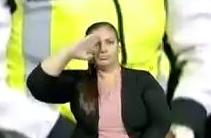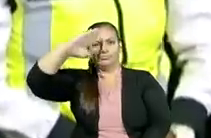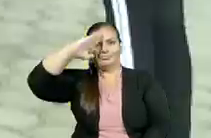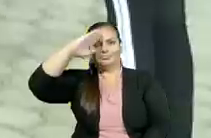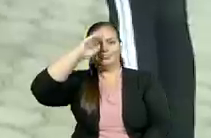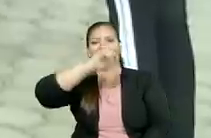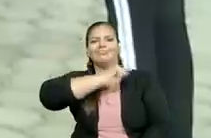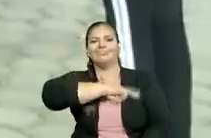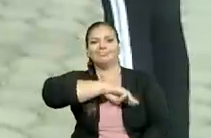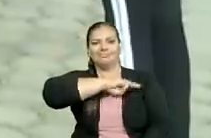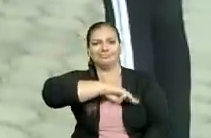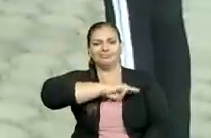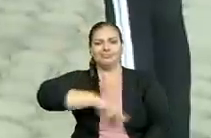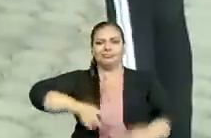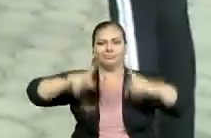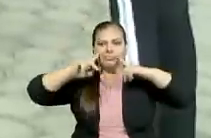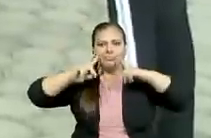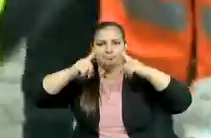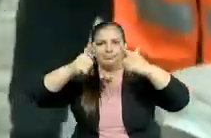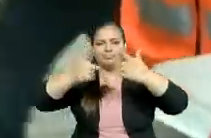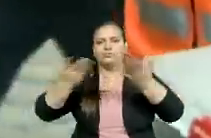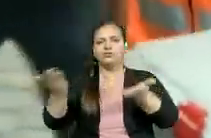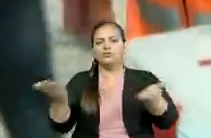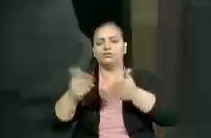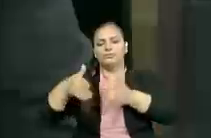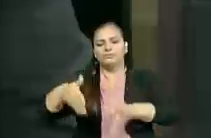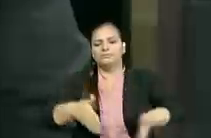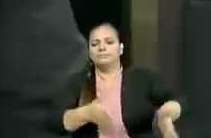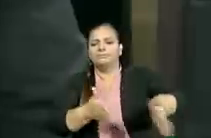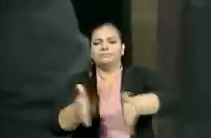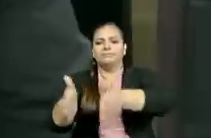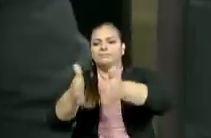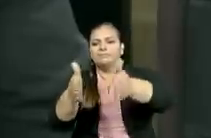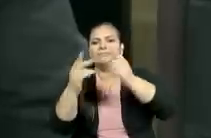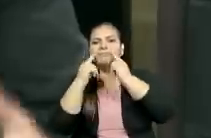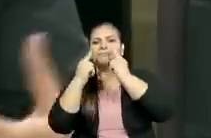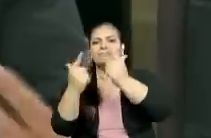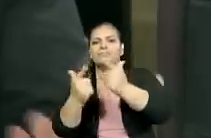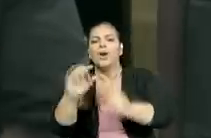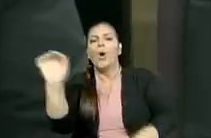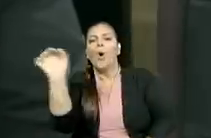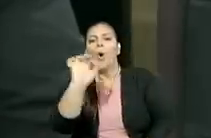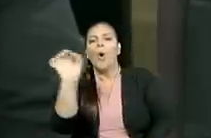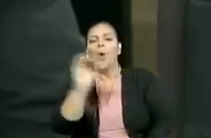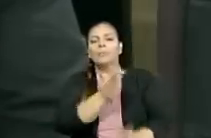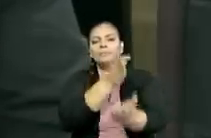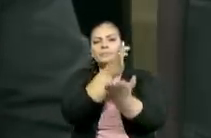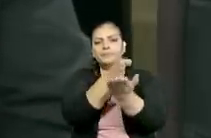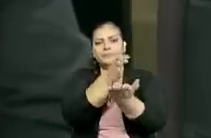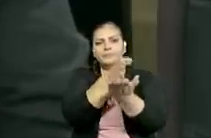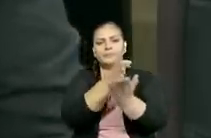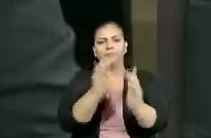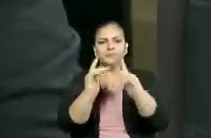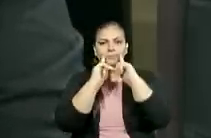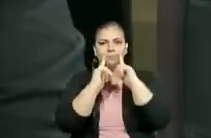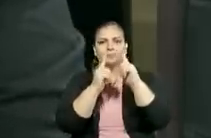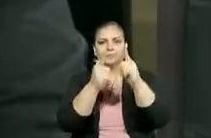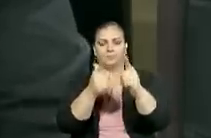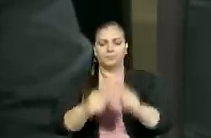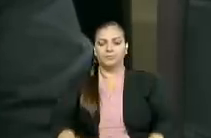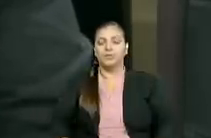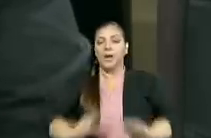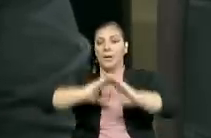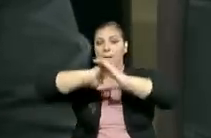de la Agencia Metropolitana de Tránsito, quienes estarán distribuidos en los diferentes ejes viales y terminales terrestres. Todos los vehículos que van